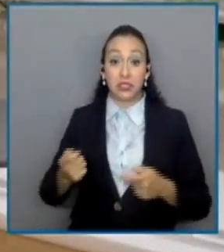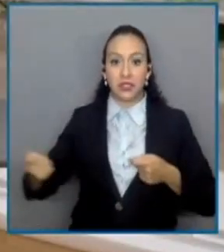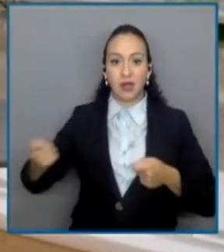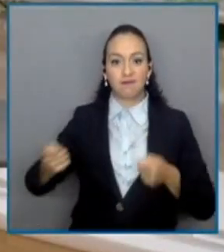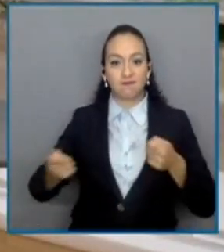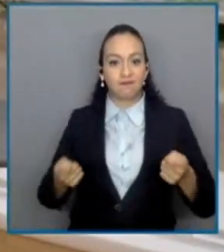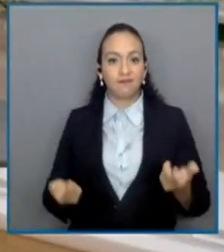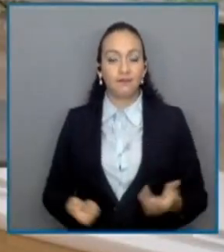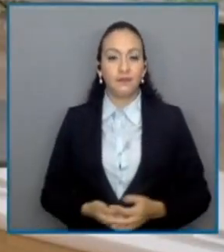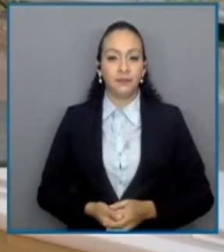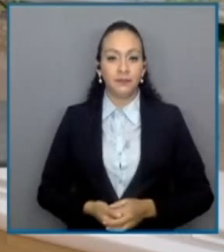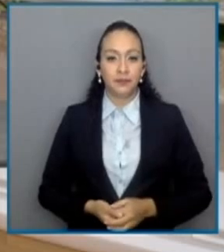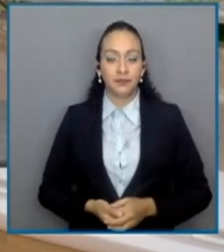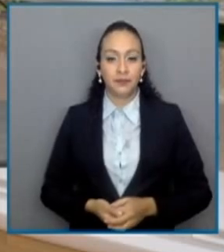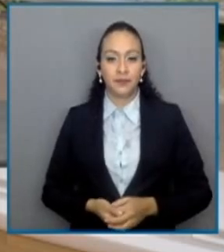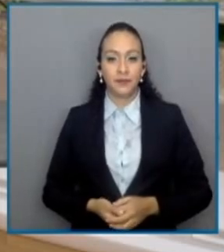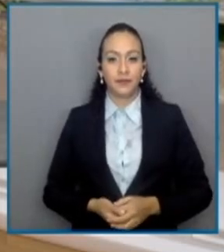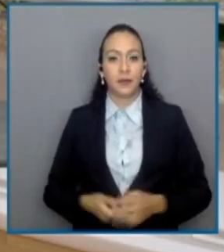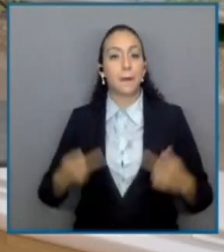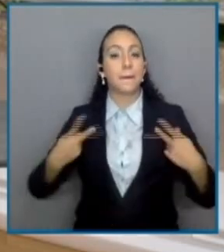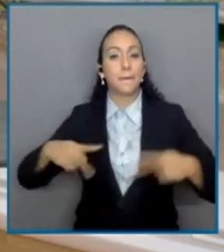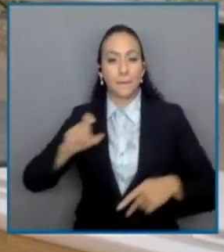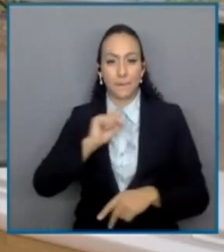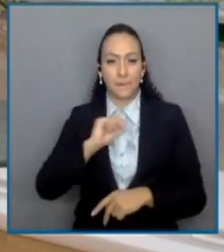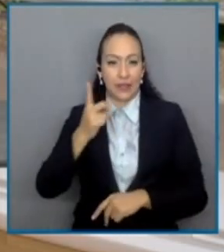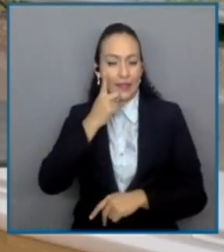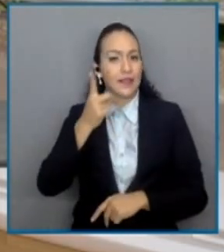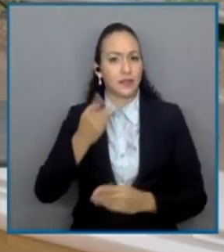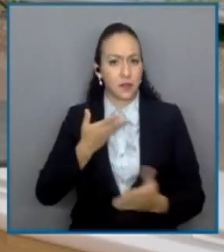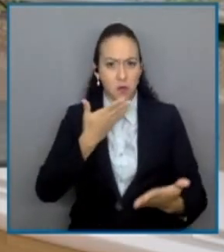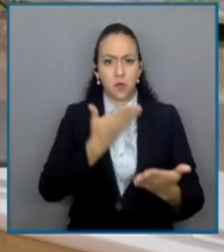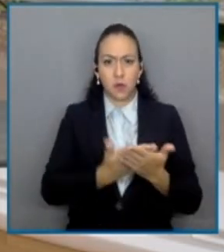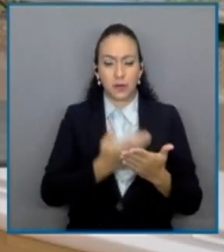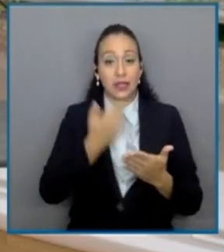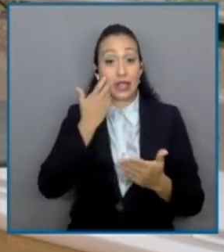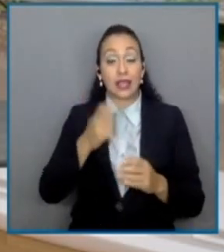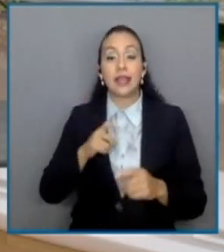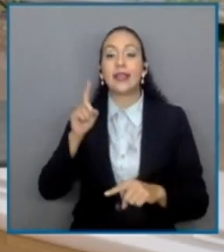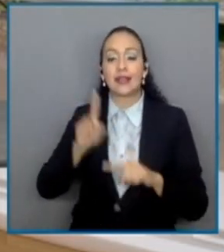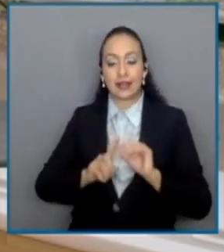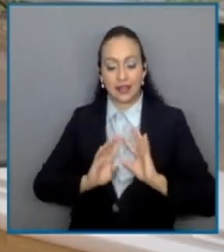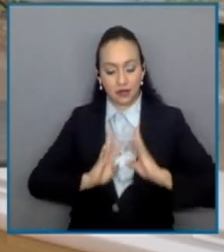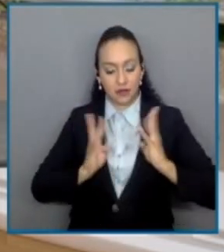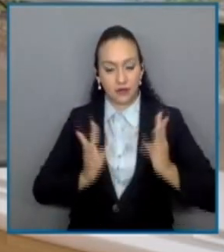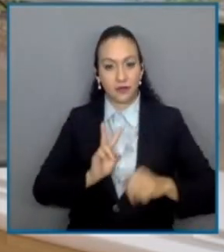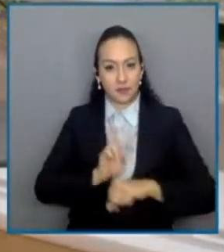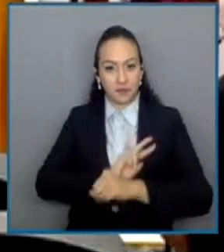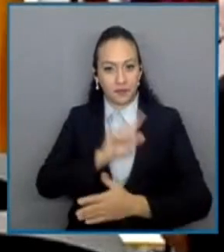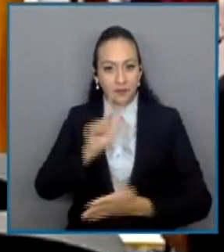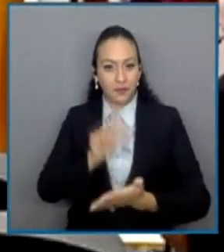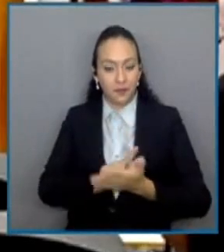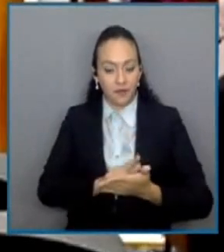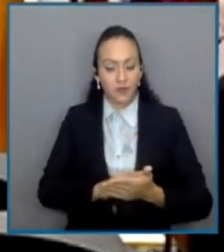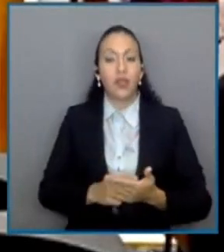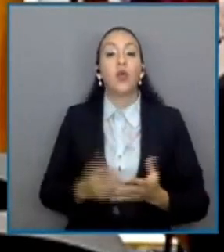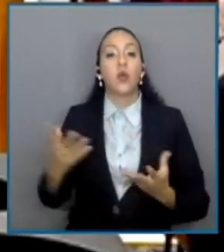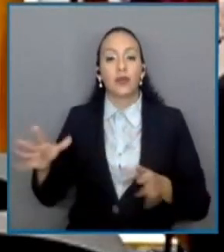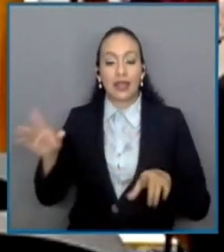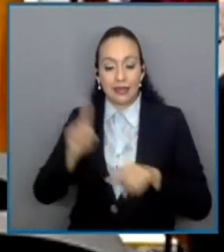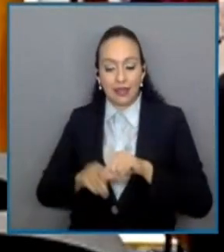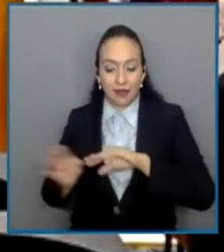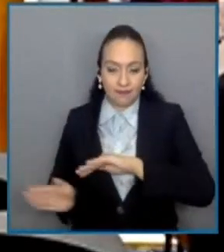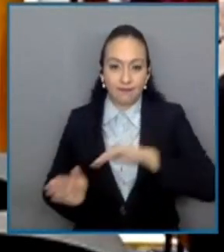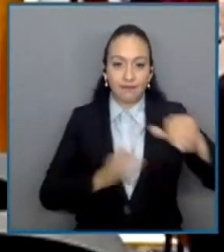Y de acuerdo con especialistas, la propuesta de sustituir al Consejo de la Judicatura Federal por un tribunal de disciplina y un